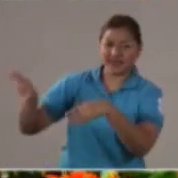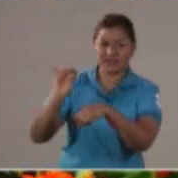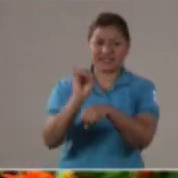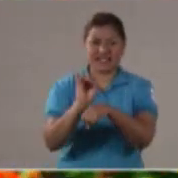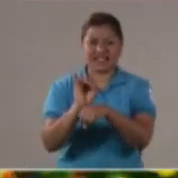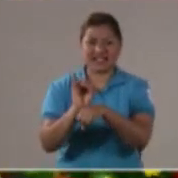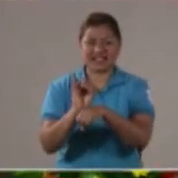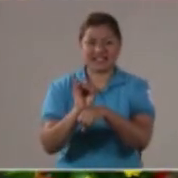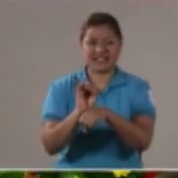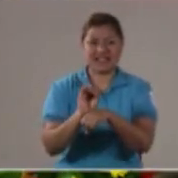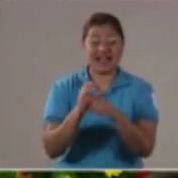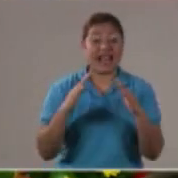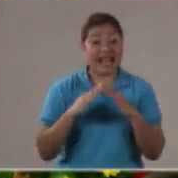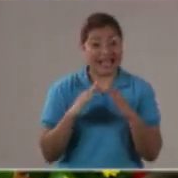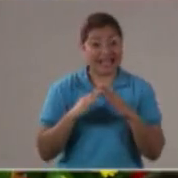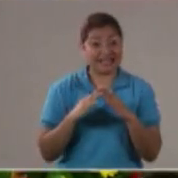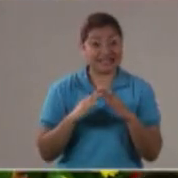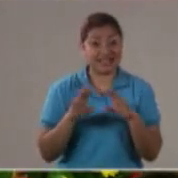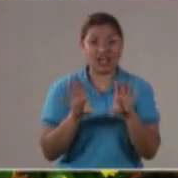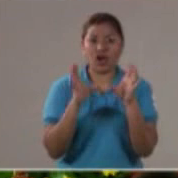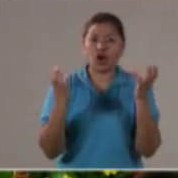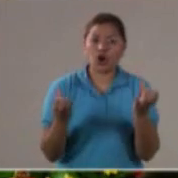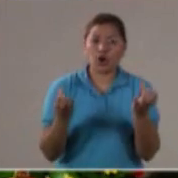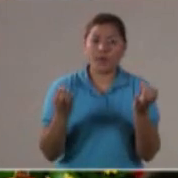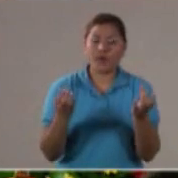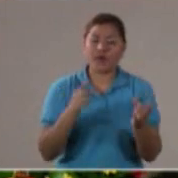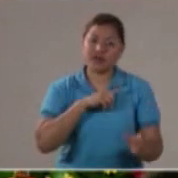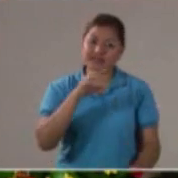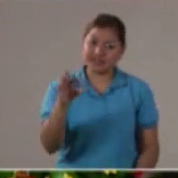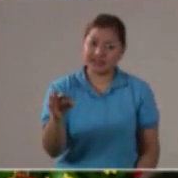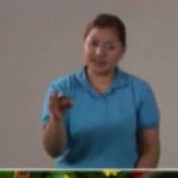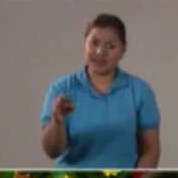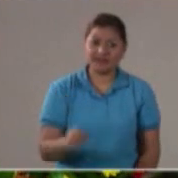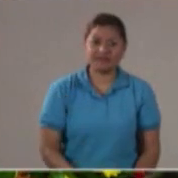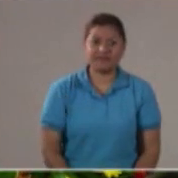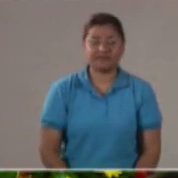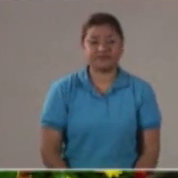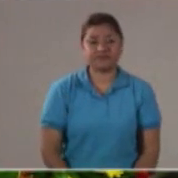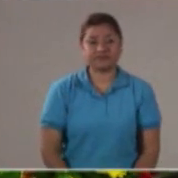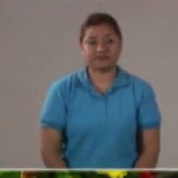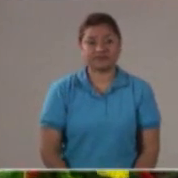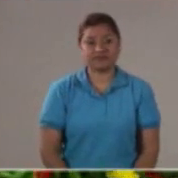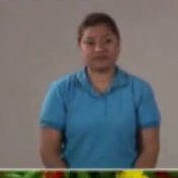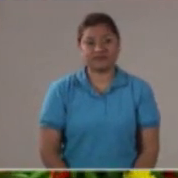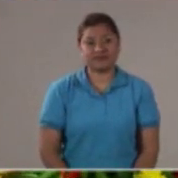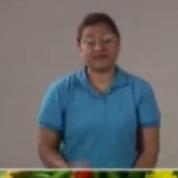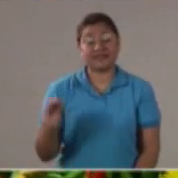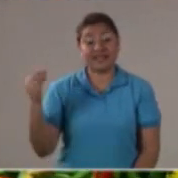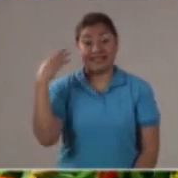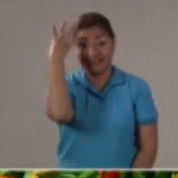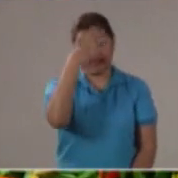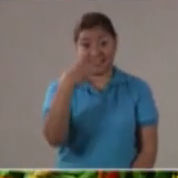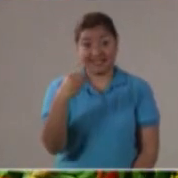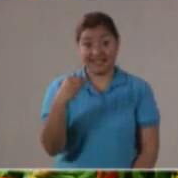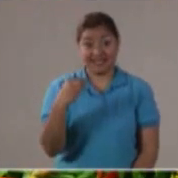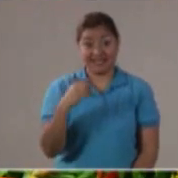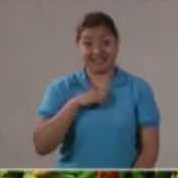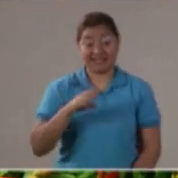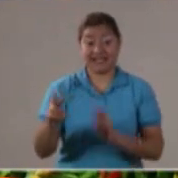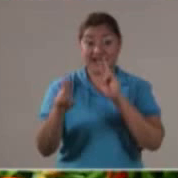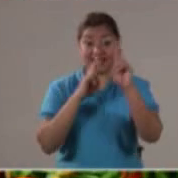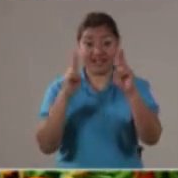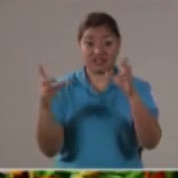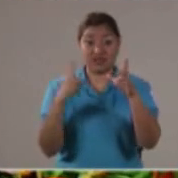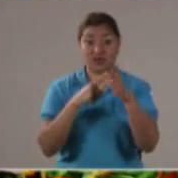iglesia, sino que la casa. Qué linda sería la relación con tu